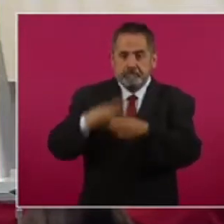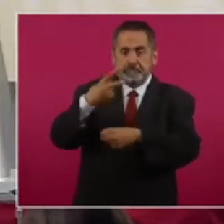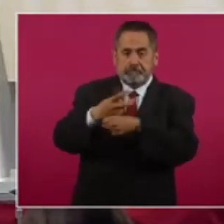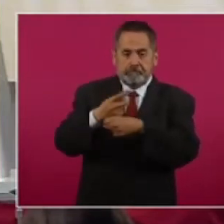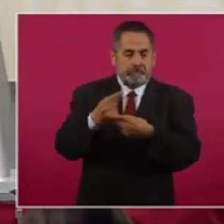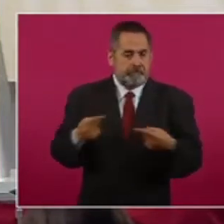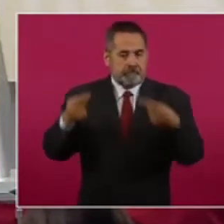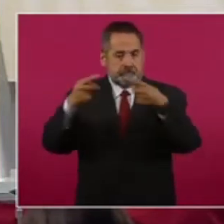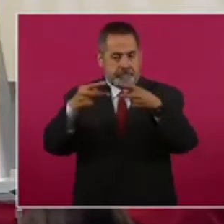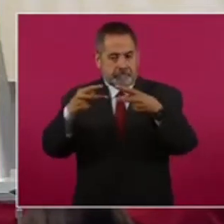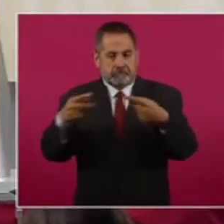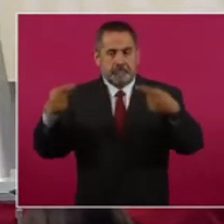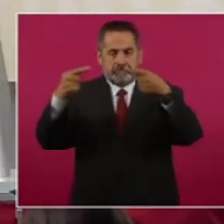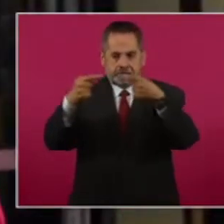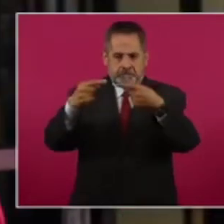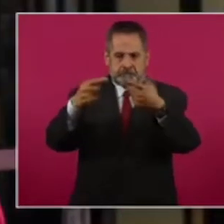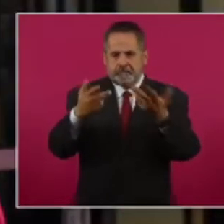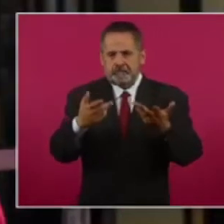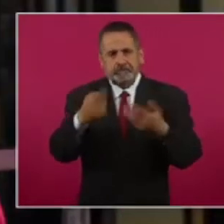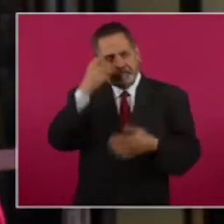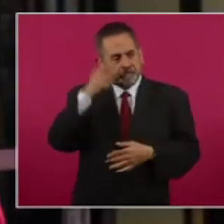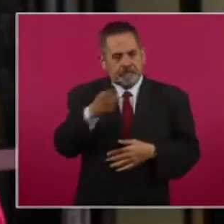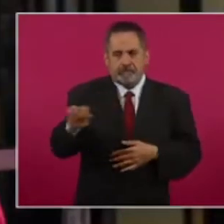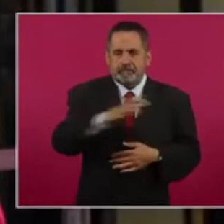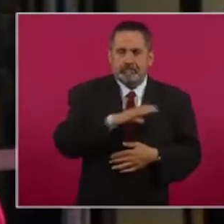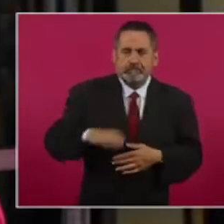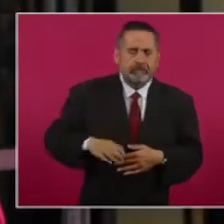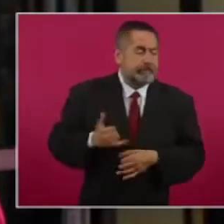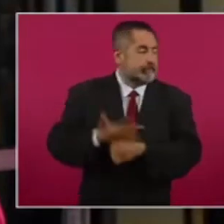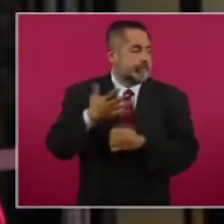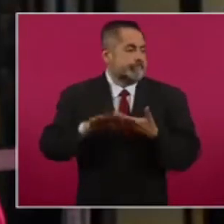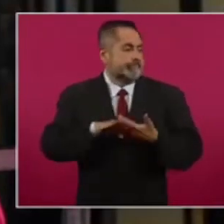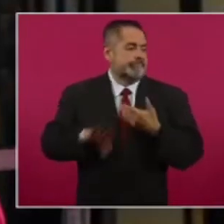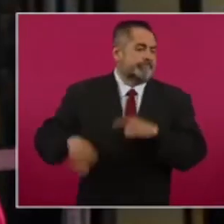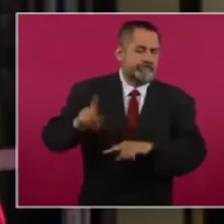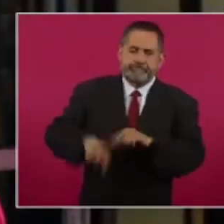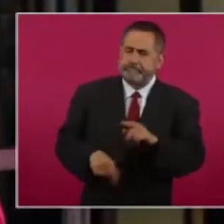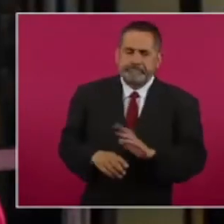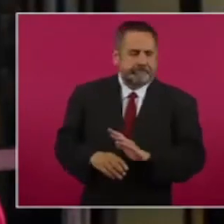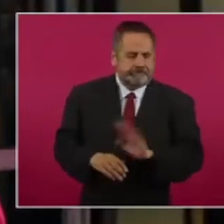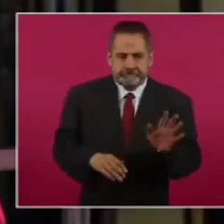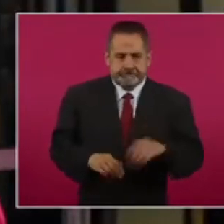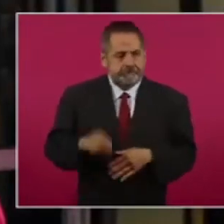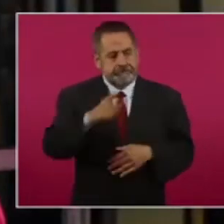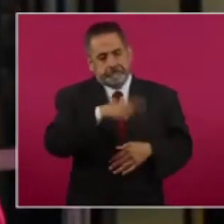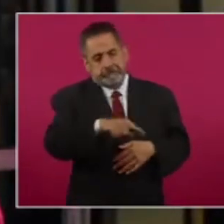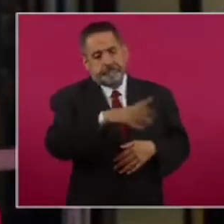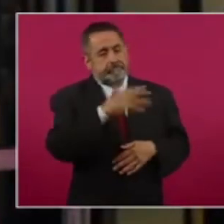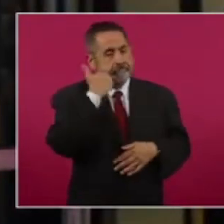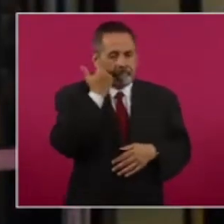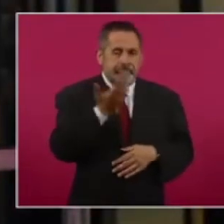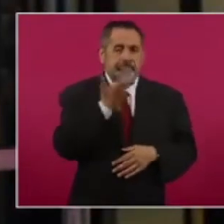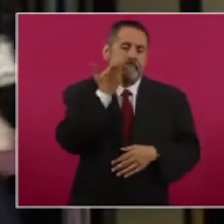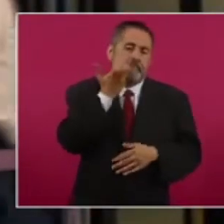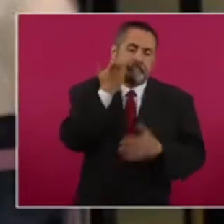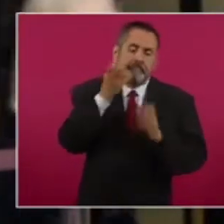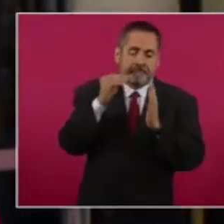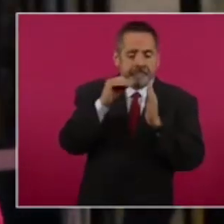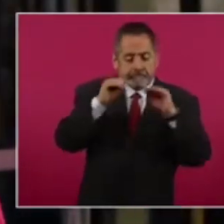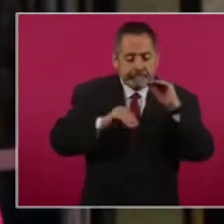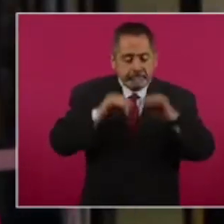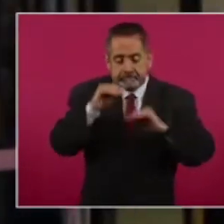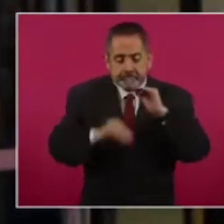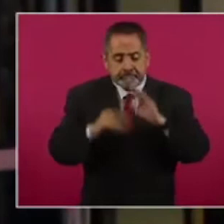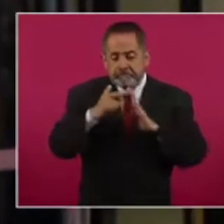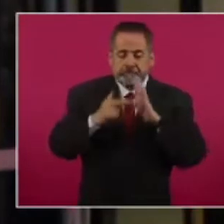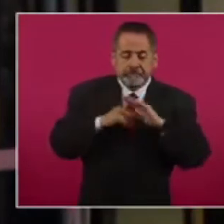paso a cualquier candidato que les resulte incómodo. Es decir, presidente, ellos quieren acomodar las reglas de tal manera que